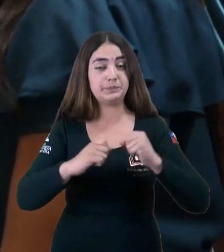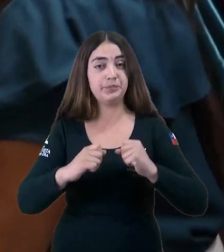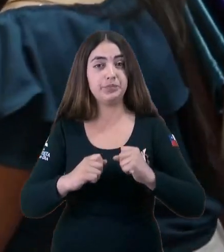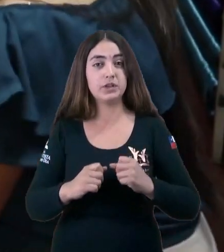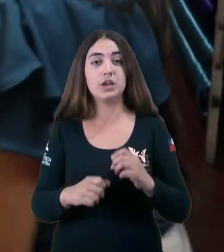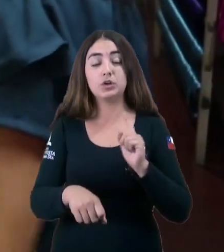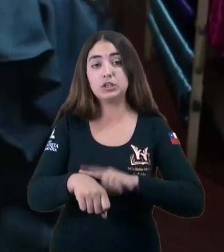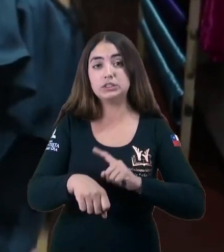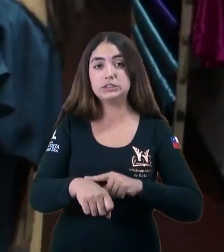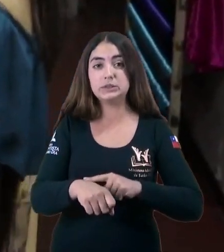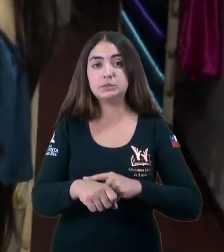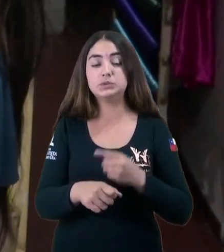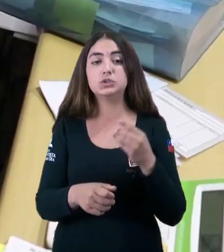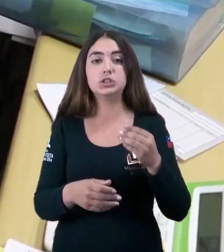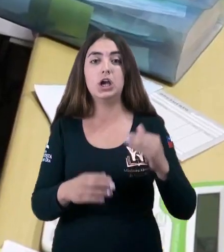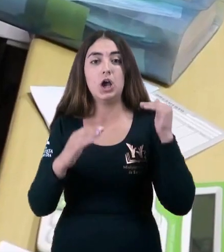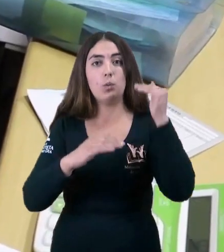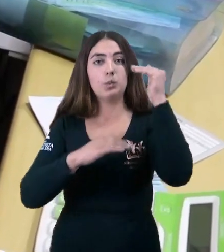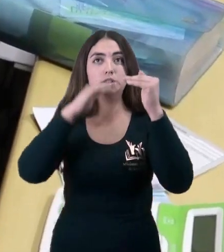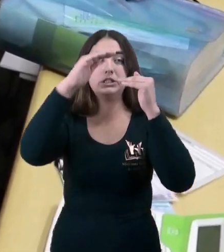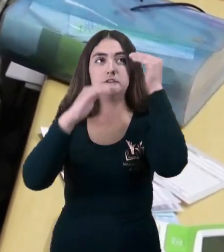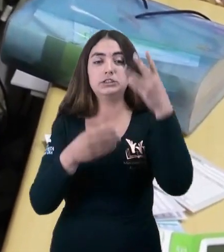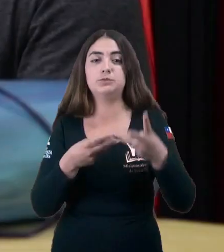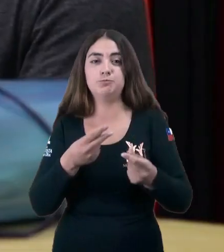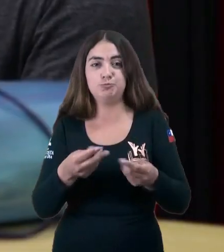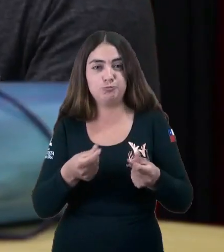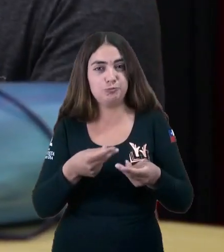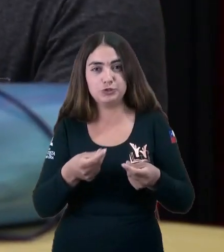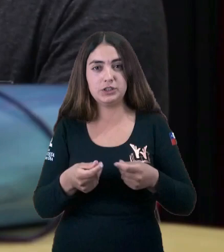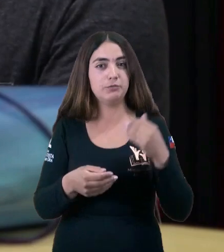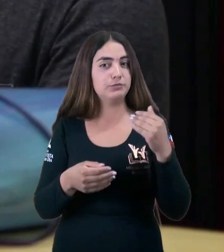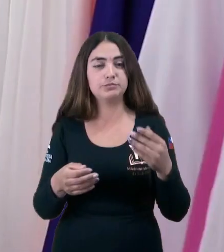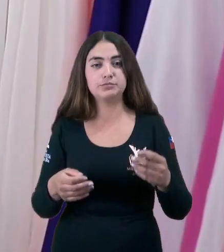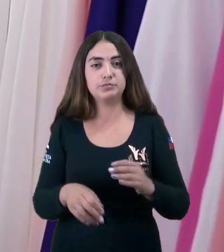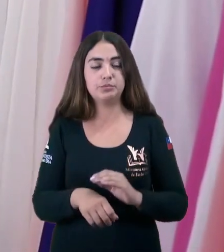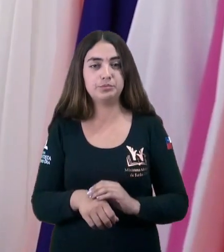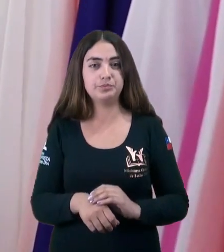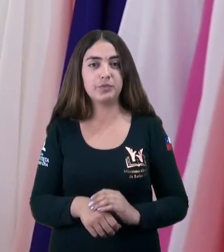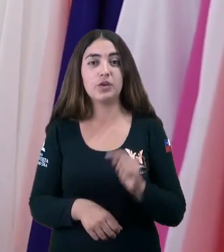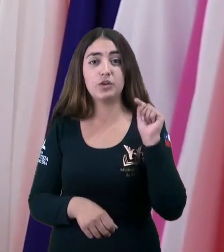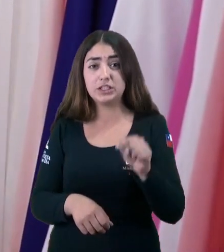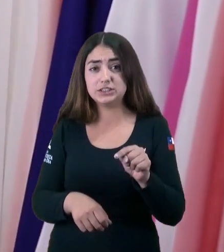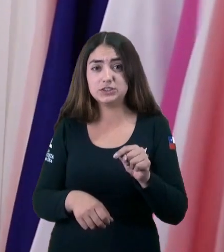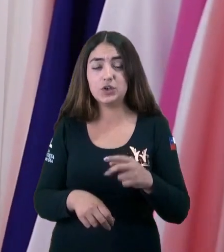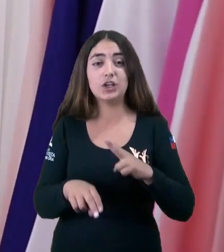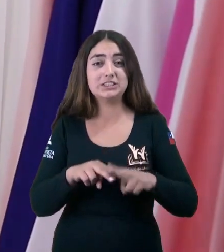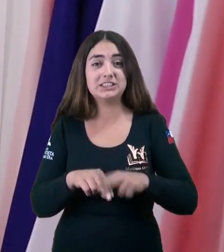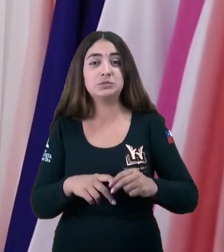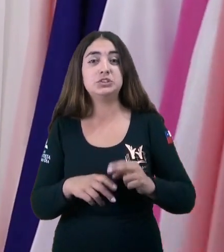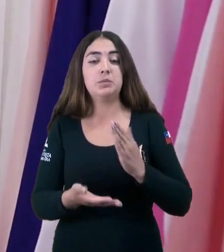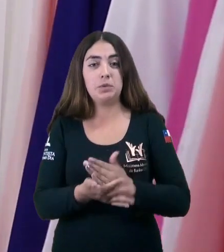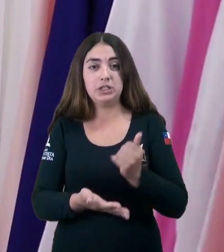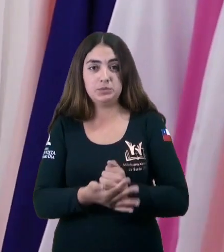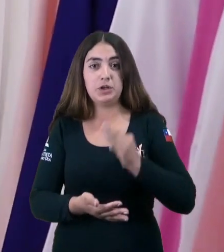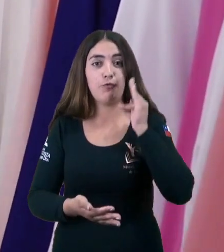Con el tiempo, nuestra cartera de clientes aumentaba, muchas ventas, muchos pedidos. Y con eso hicimos planes para el